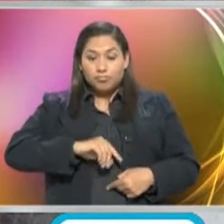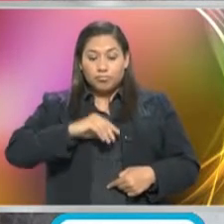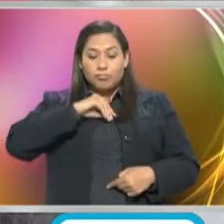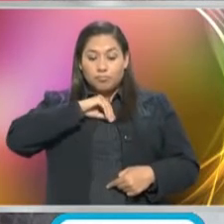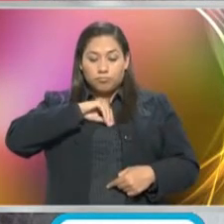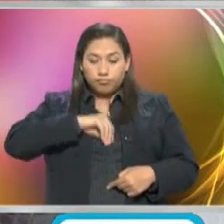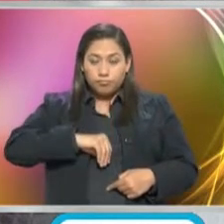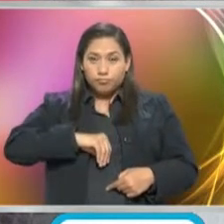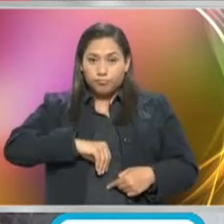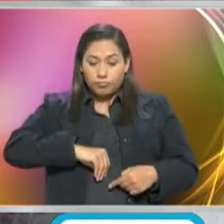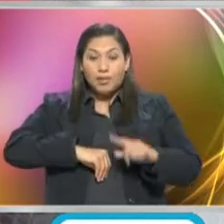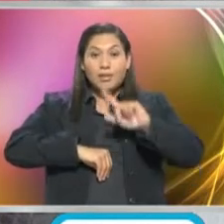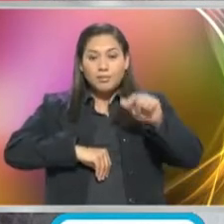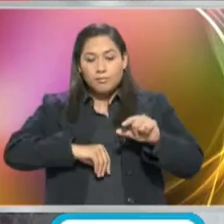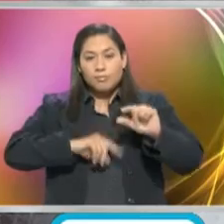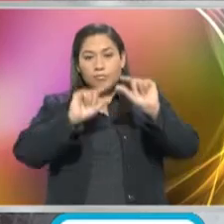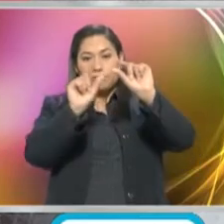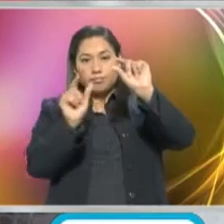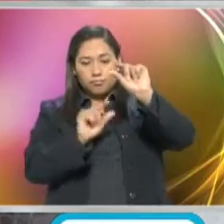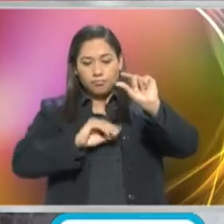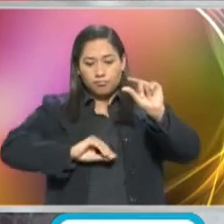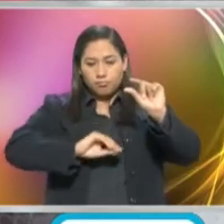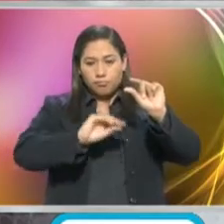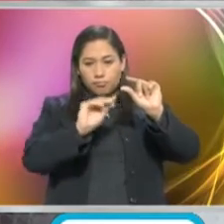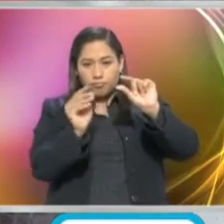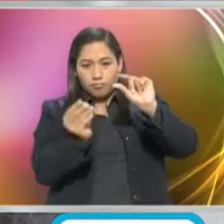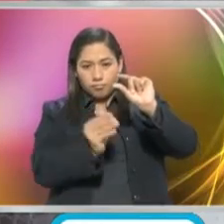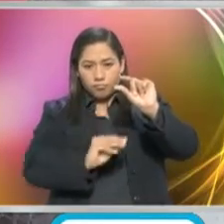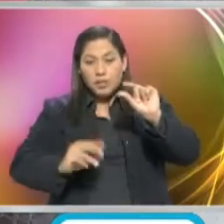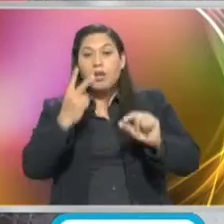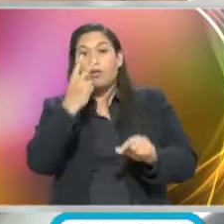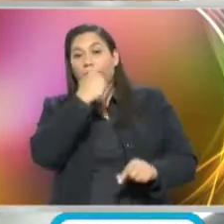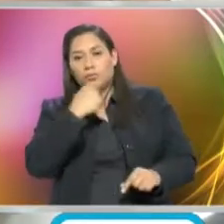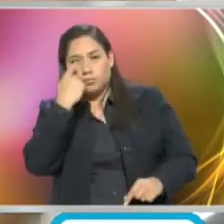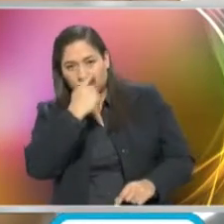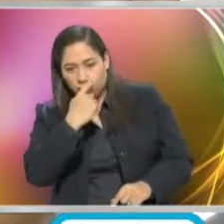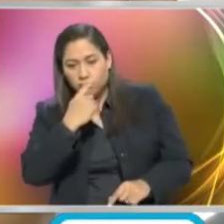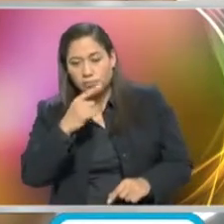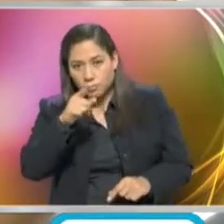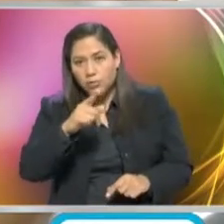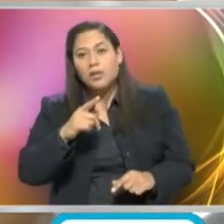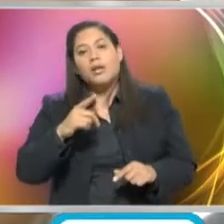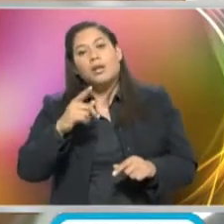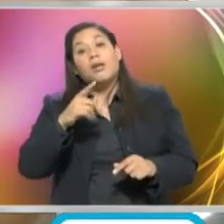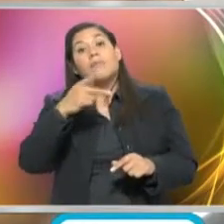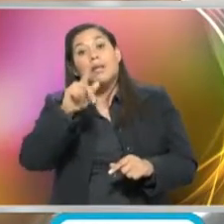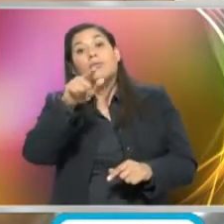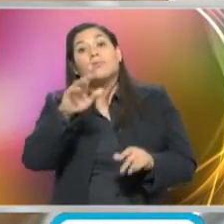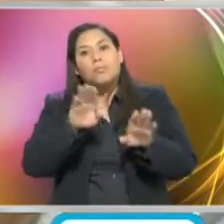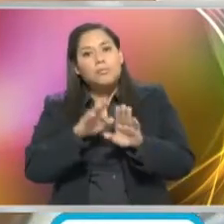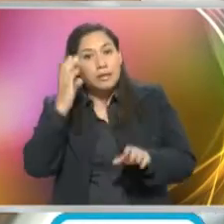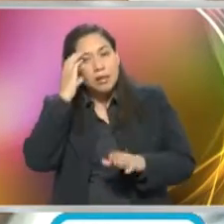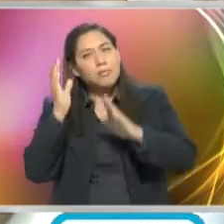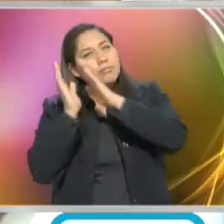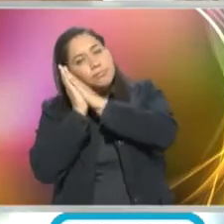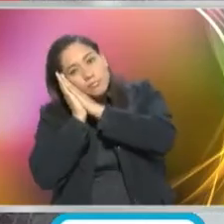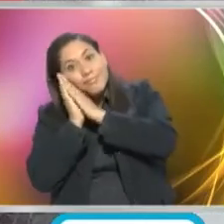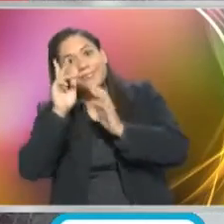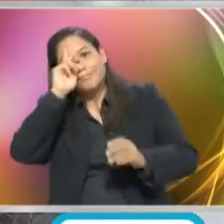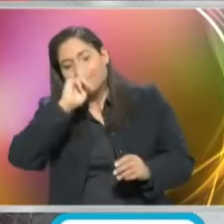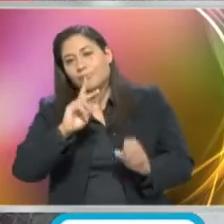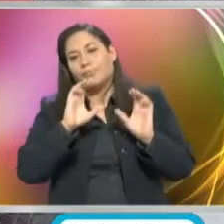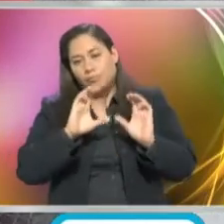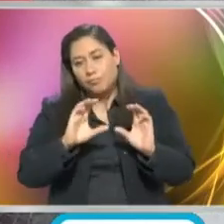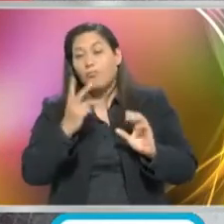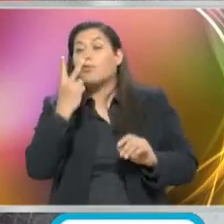2 horas. Es el tiempo que tú le vas a dar al cuerpo para que empiece a absorber, pero tú ya acostado. Entonces hay que tener mucho cuidado con eso.